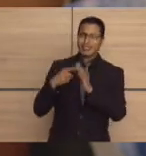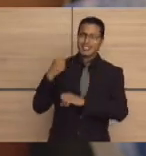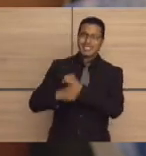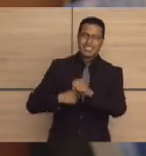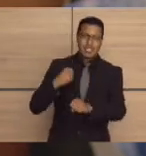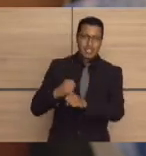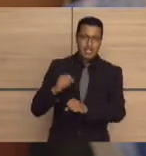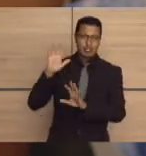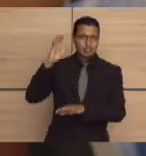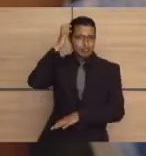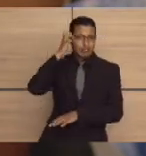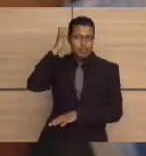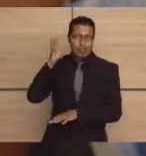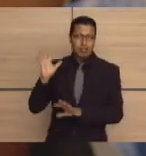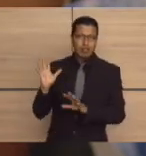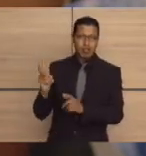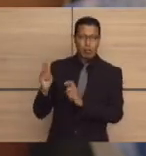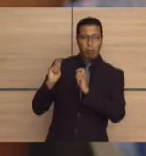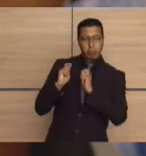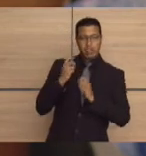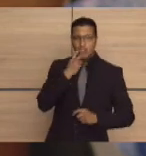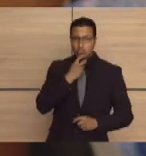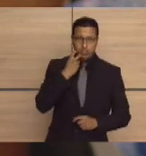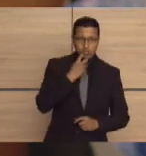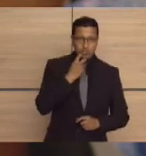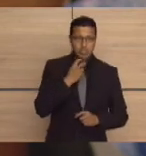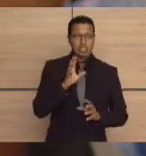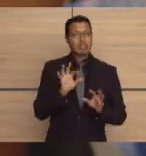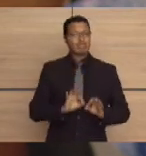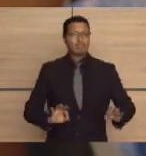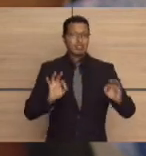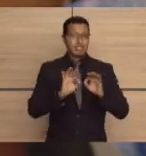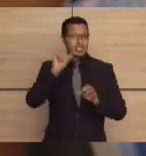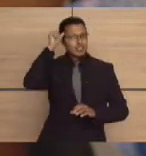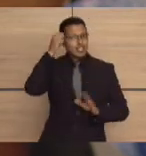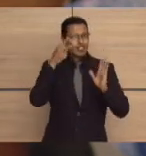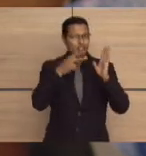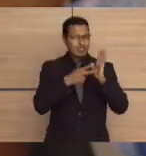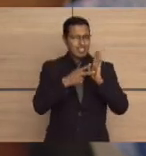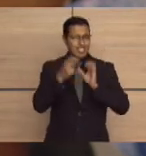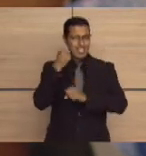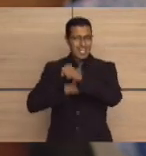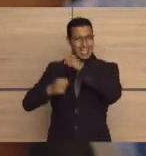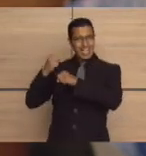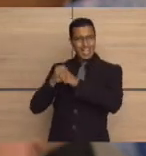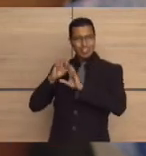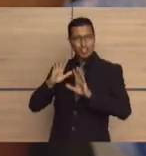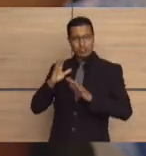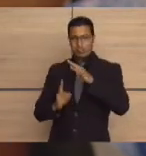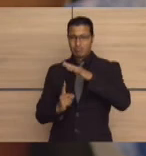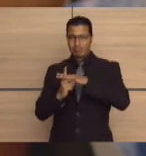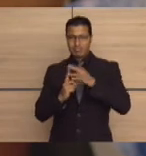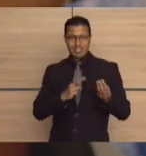europea, si es importante recordar los 2.000 años de historia del cristianismo como uno de